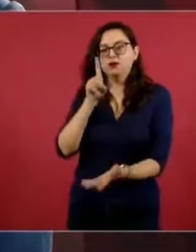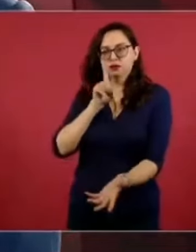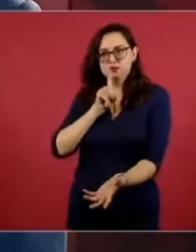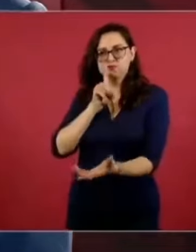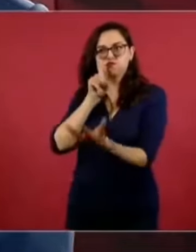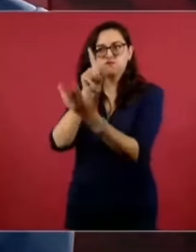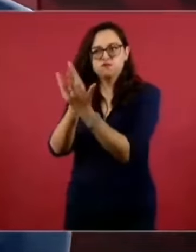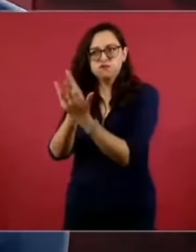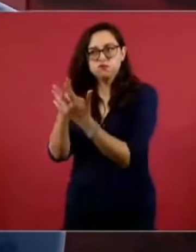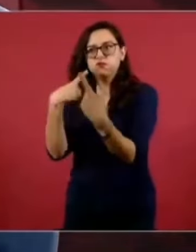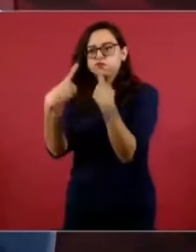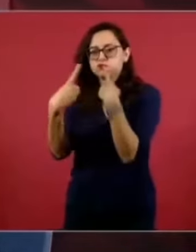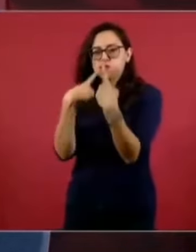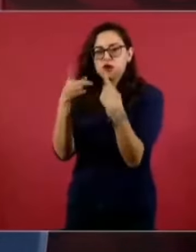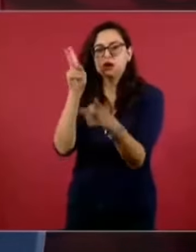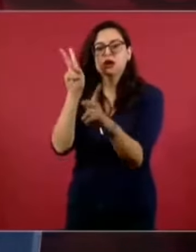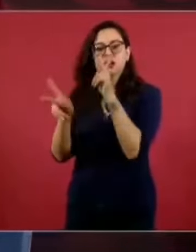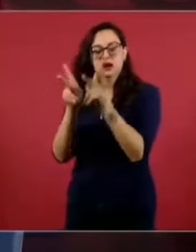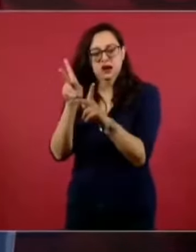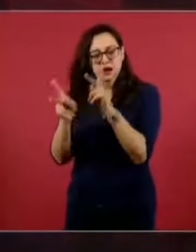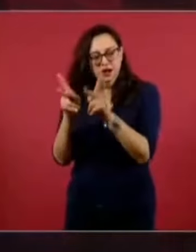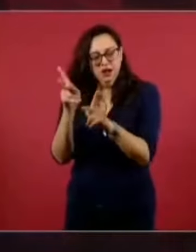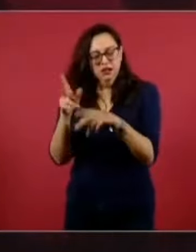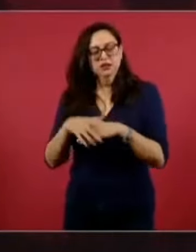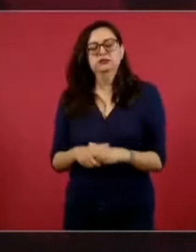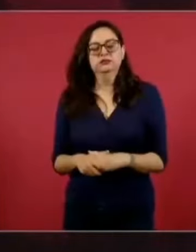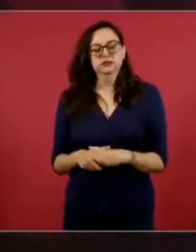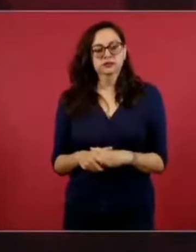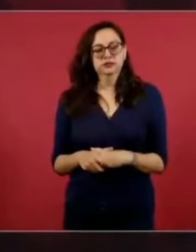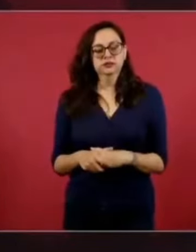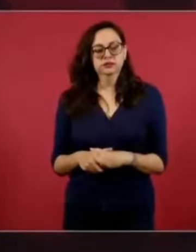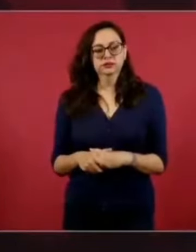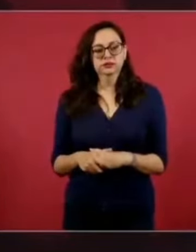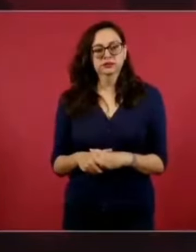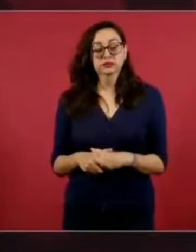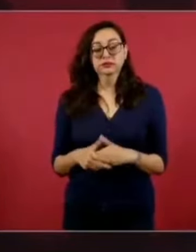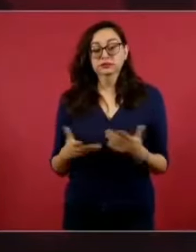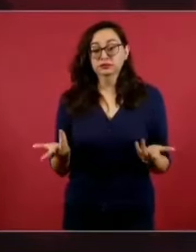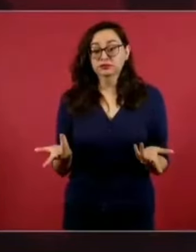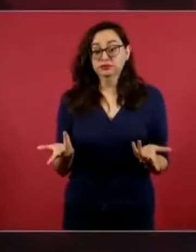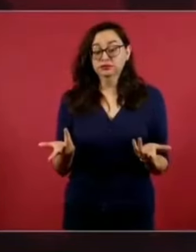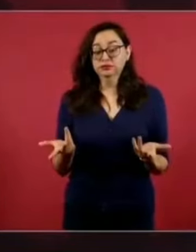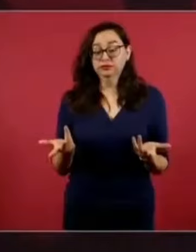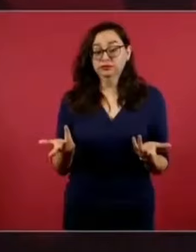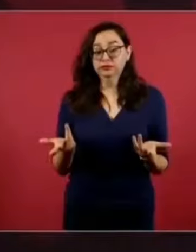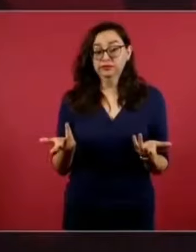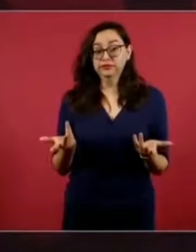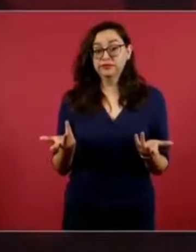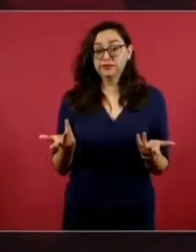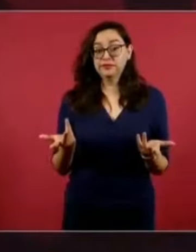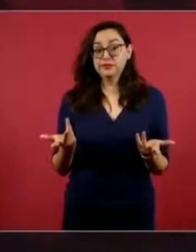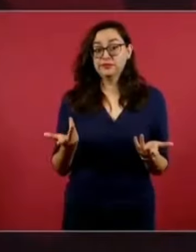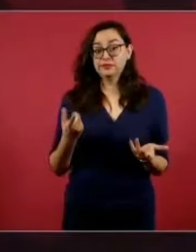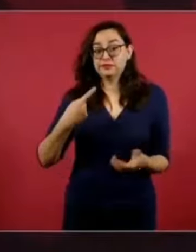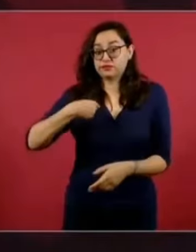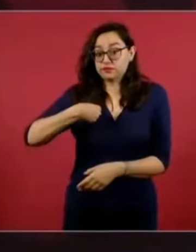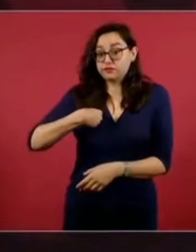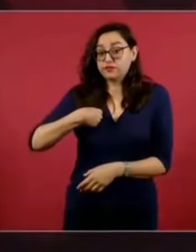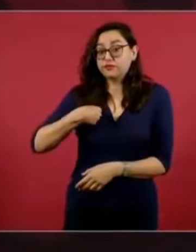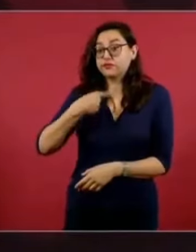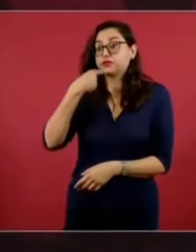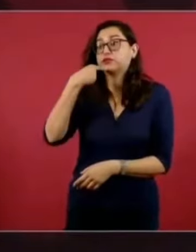nuevos me vinieron a ver platicamos lo primero que les